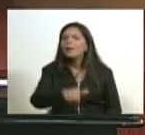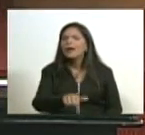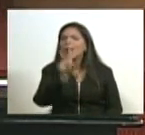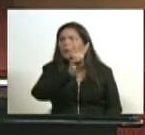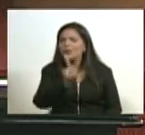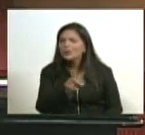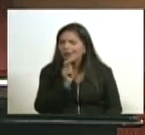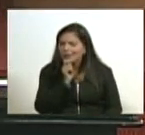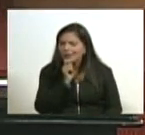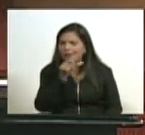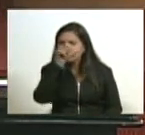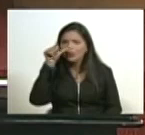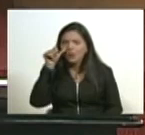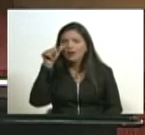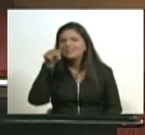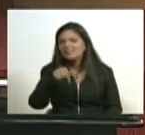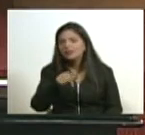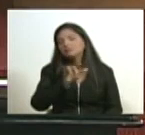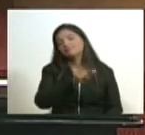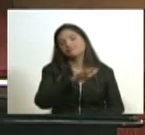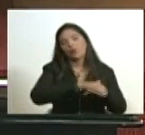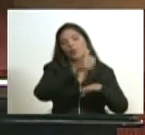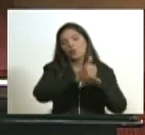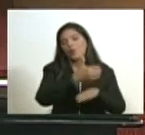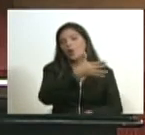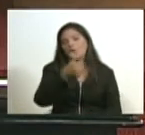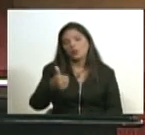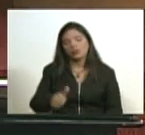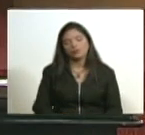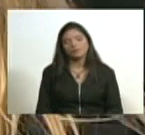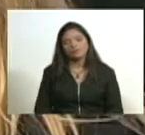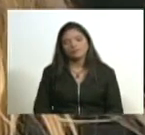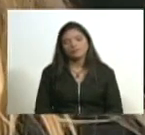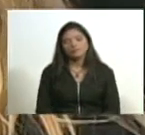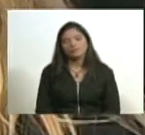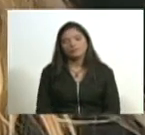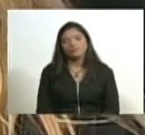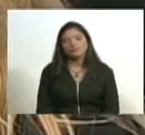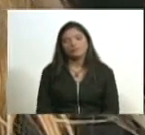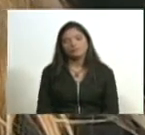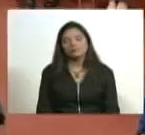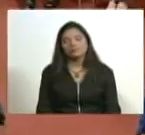Venezuela? La MUT, la oposición.